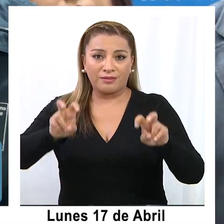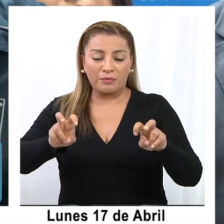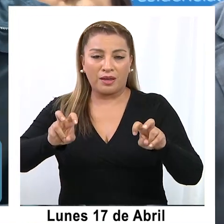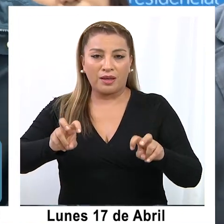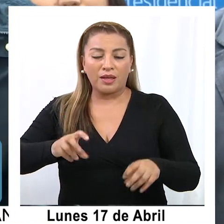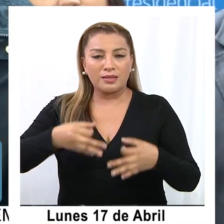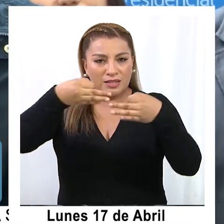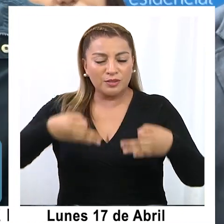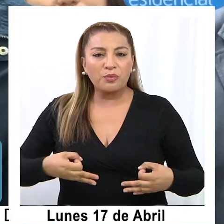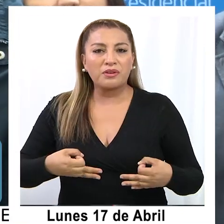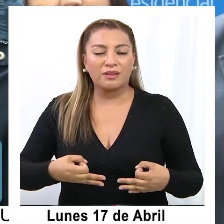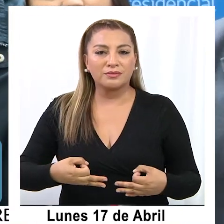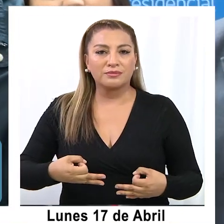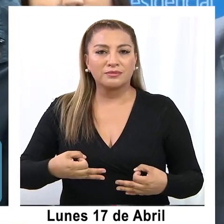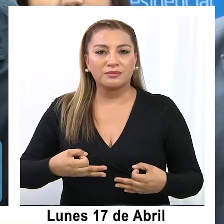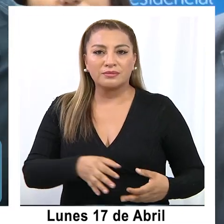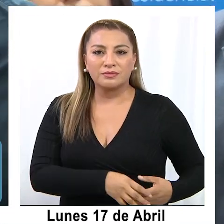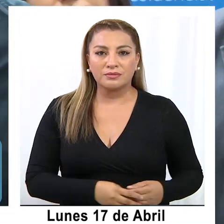seguridad.